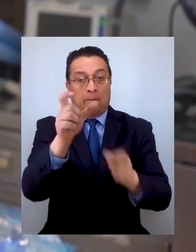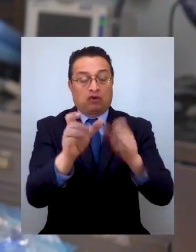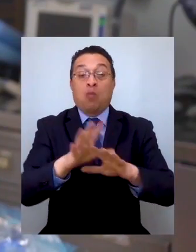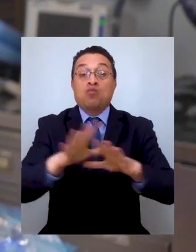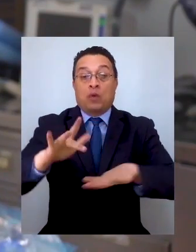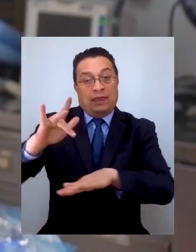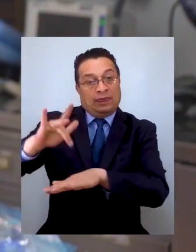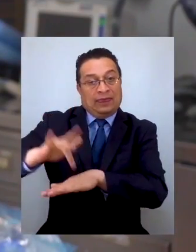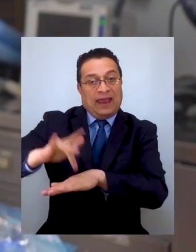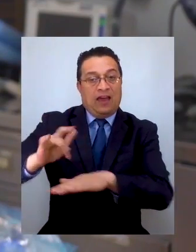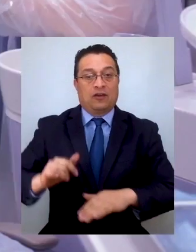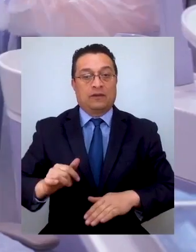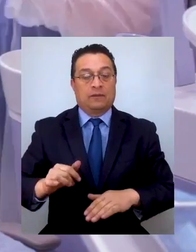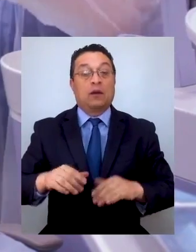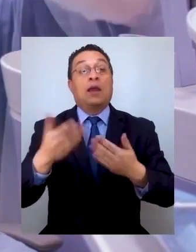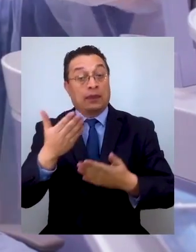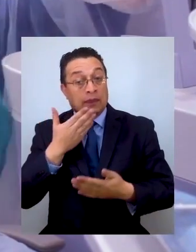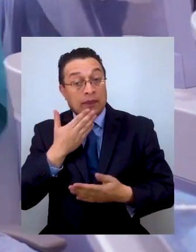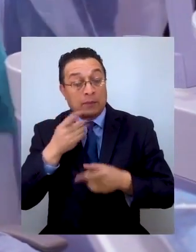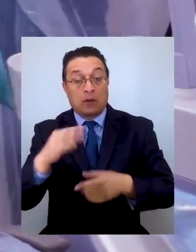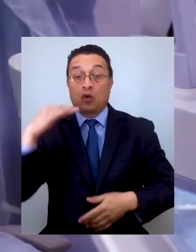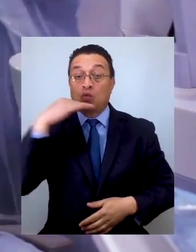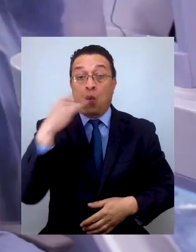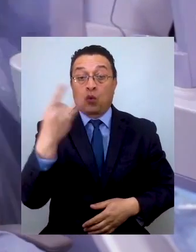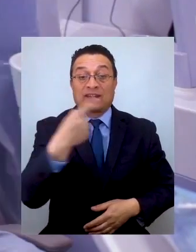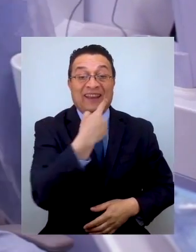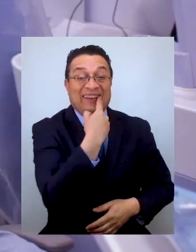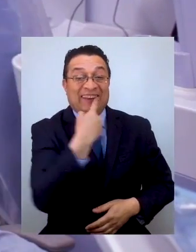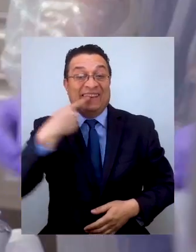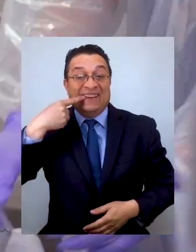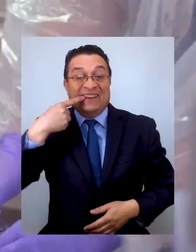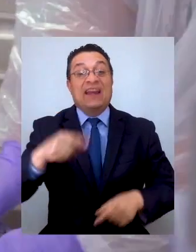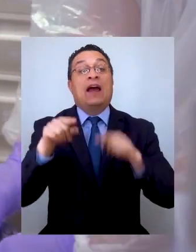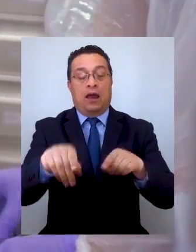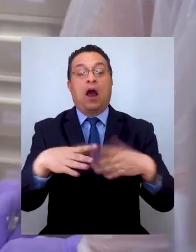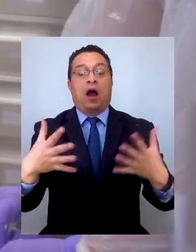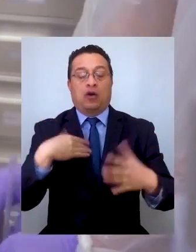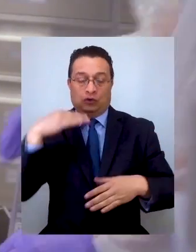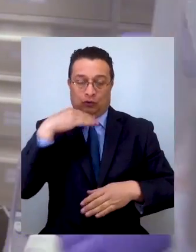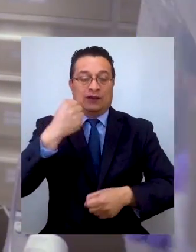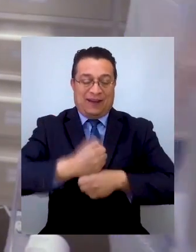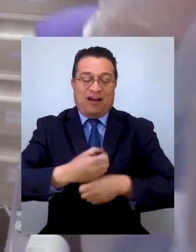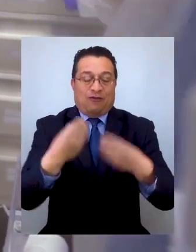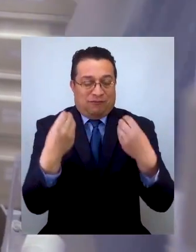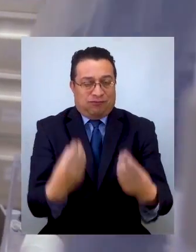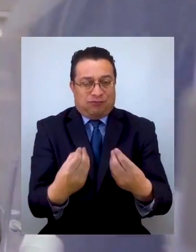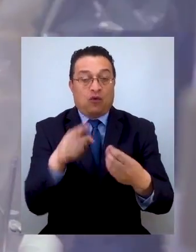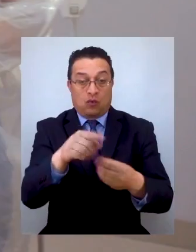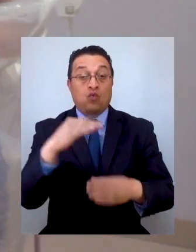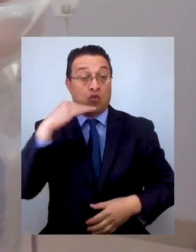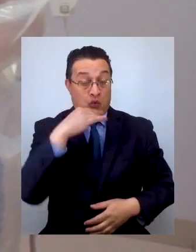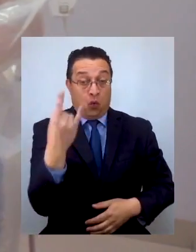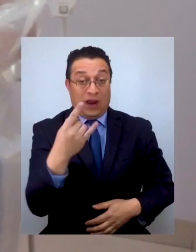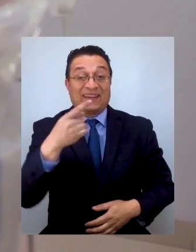de pacientes de alta complejidad. Por su parte, la urgencia dental tuvo un destacado trabajo durante la pandemia, siendo